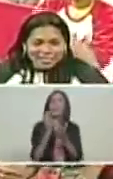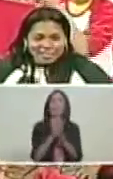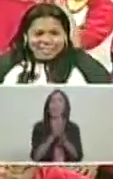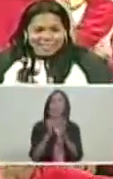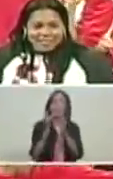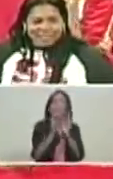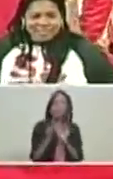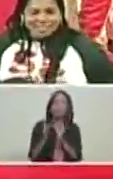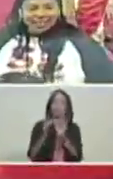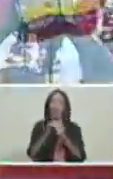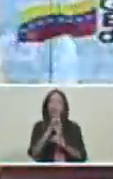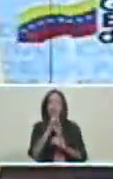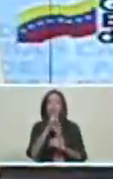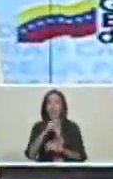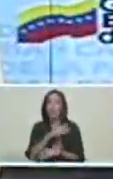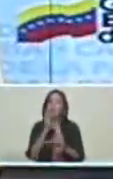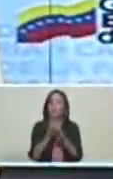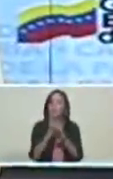bien informado,